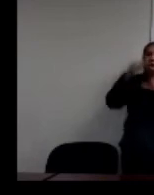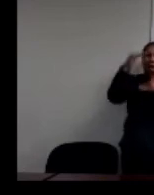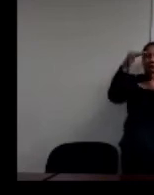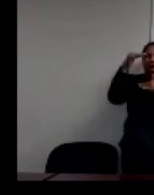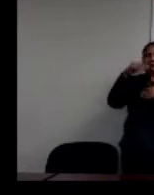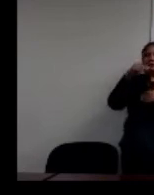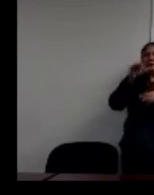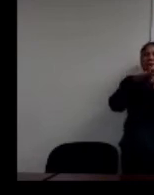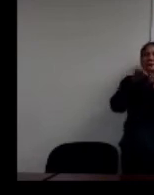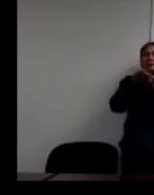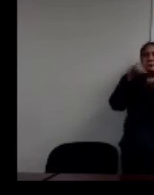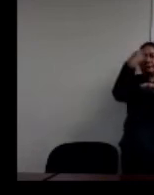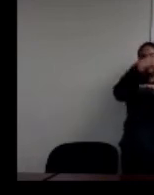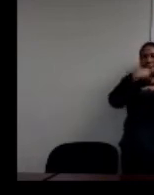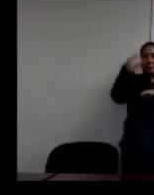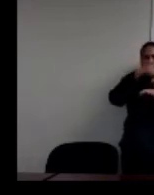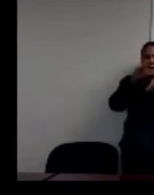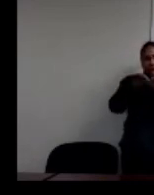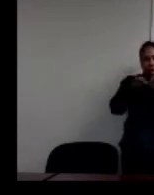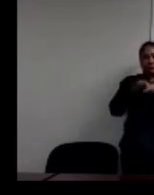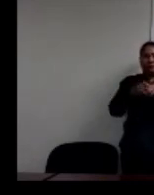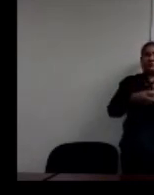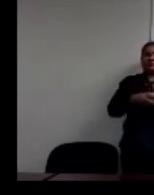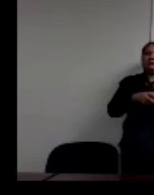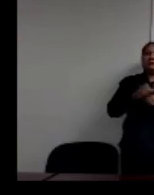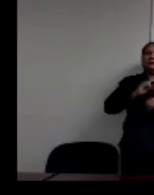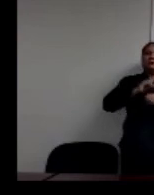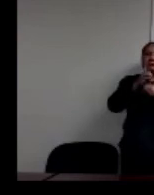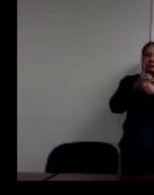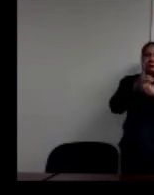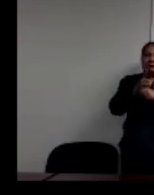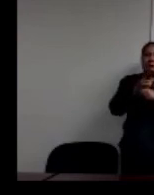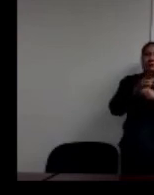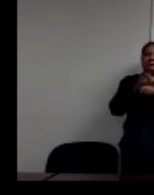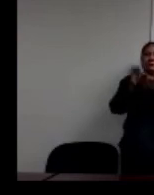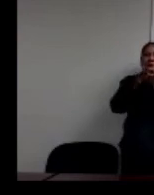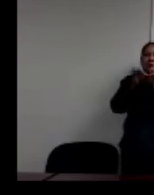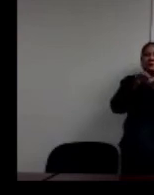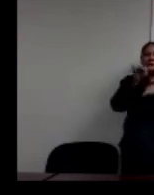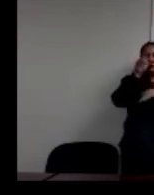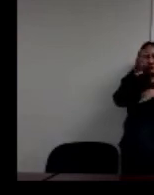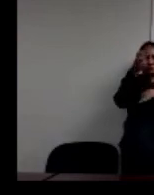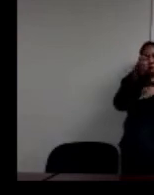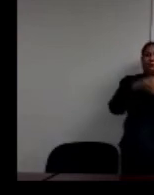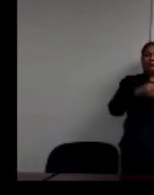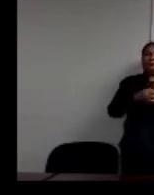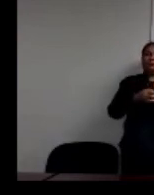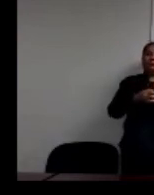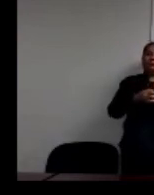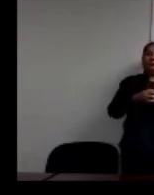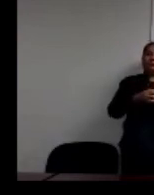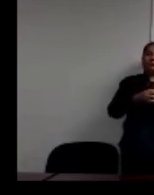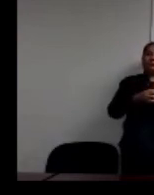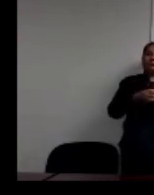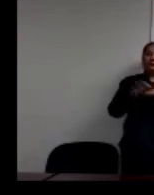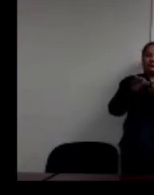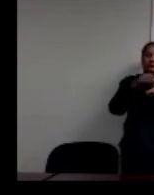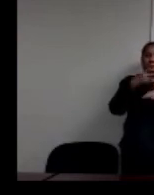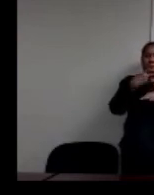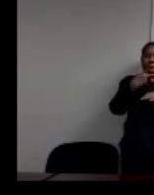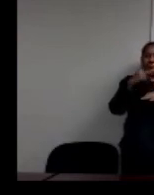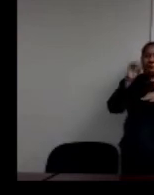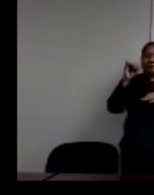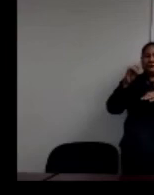para esas tantas horas. Si ustedes tienen la oportunidad de trabajar por periodos, así como se establecido, bueno, nosotros trabajamos en las